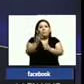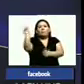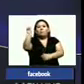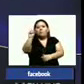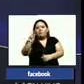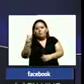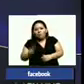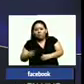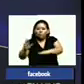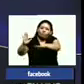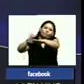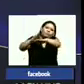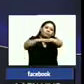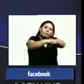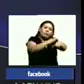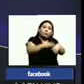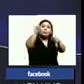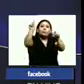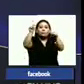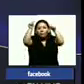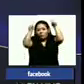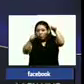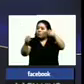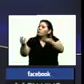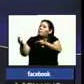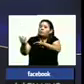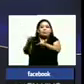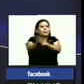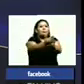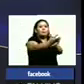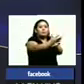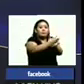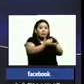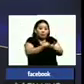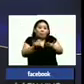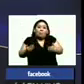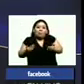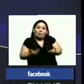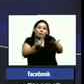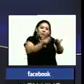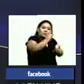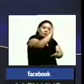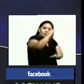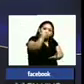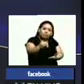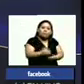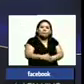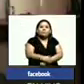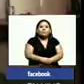llamados Por parte de la ONU Para recaudar fondos Que ayuden A los países receptores